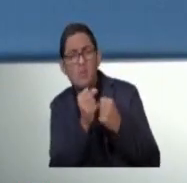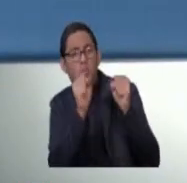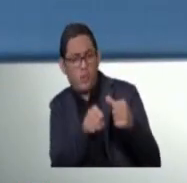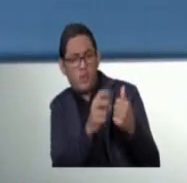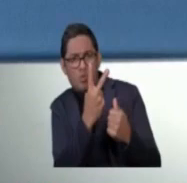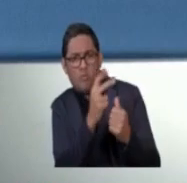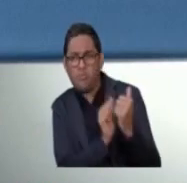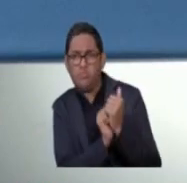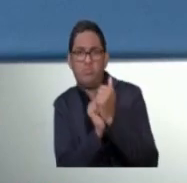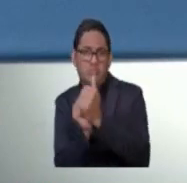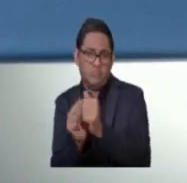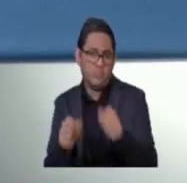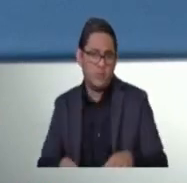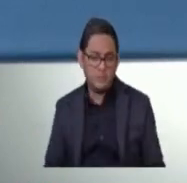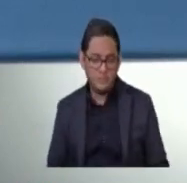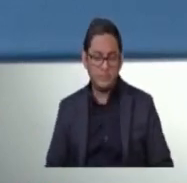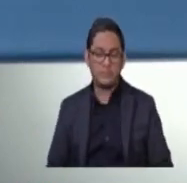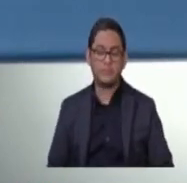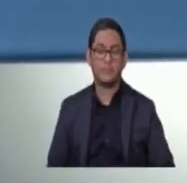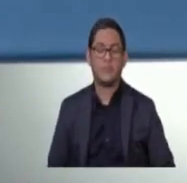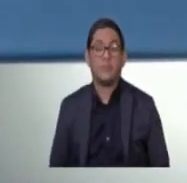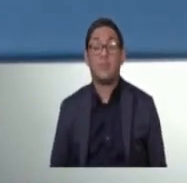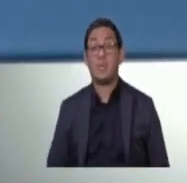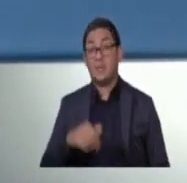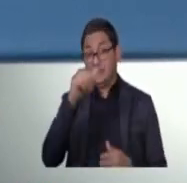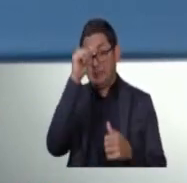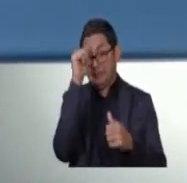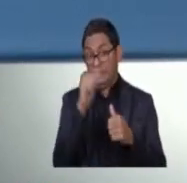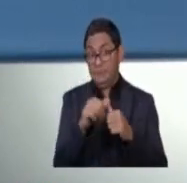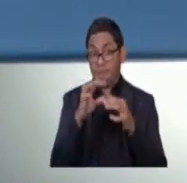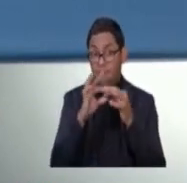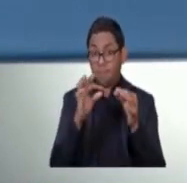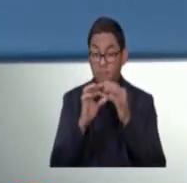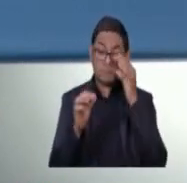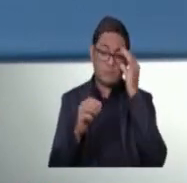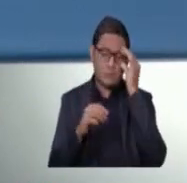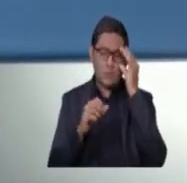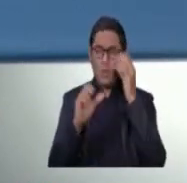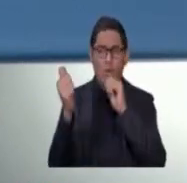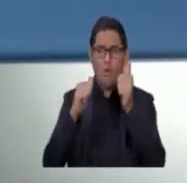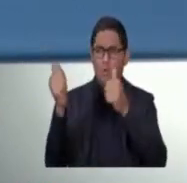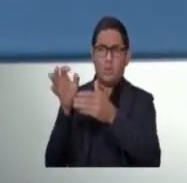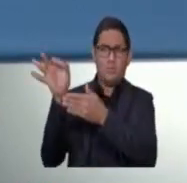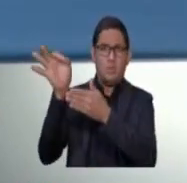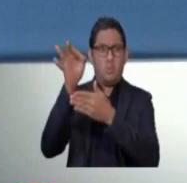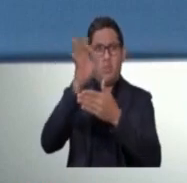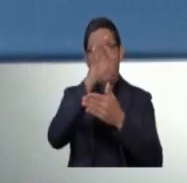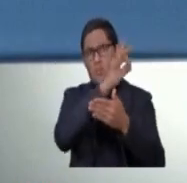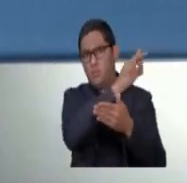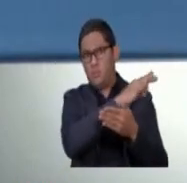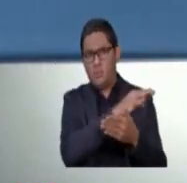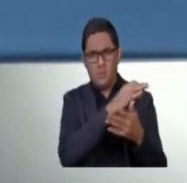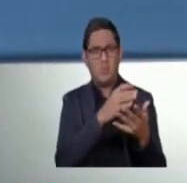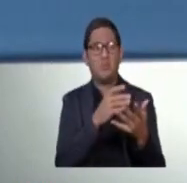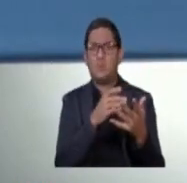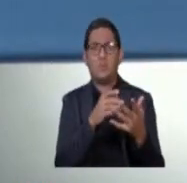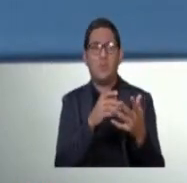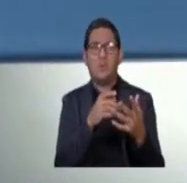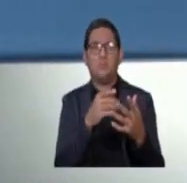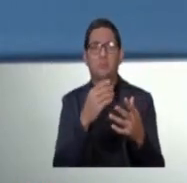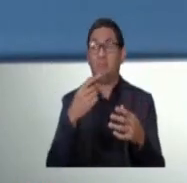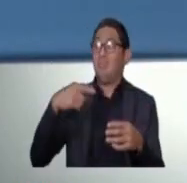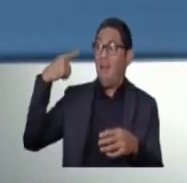queremos dejar claro que se mantienen vigentes las demás medidas para el resto de las provincias que no se han mencionado